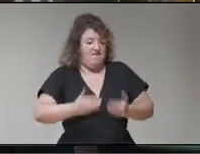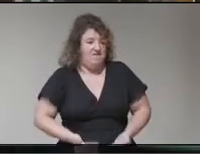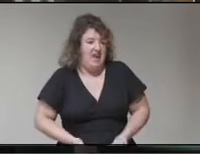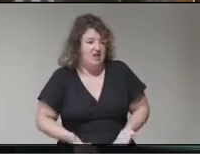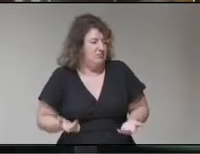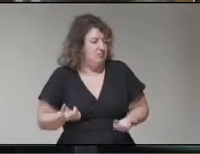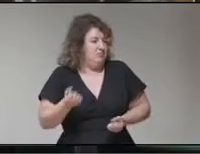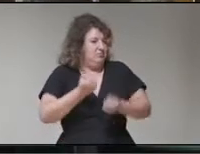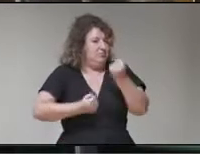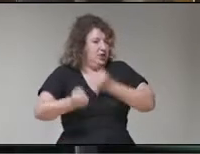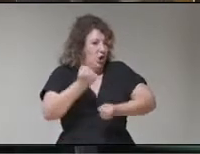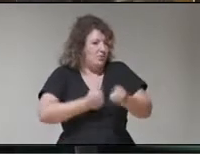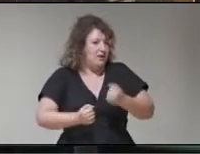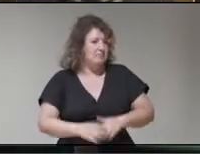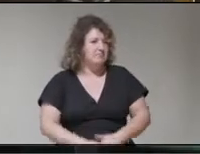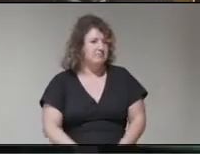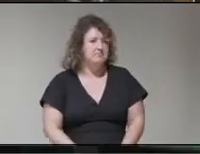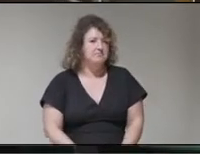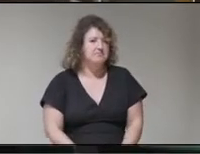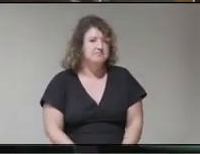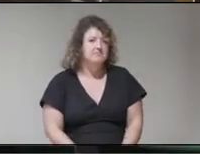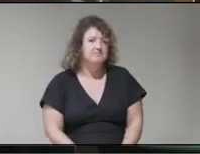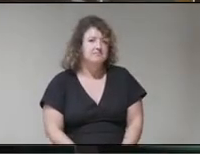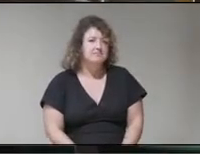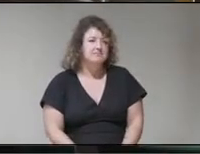acuerdo? Bien.